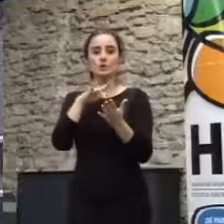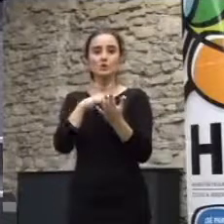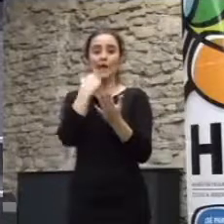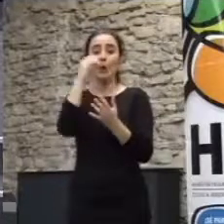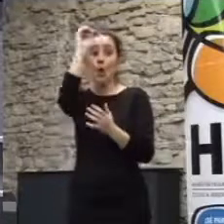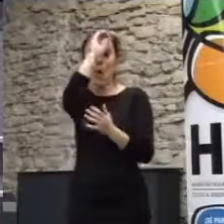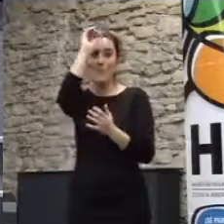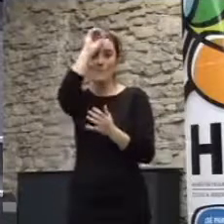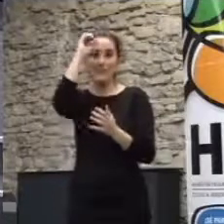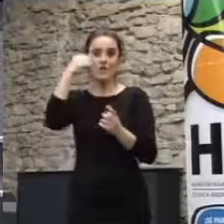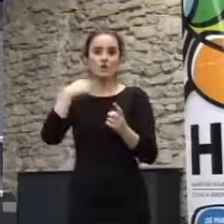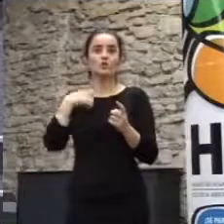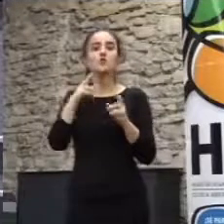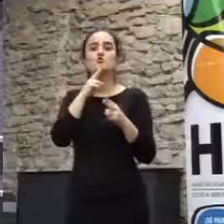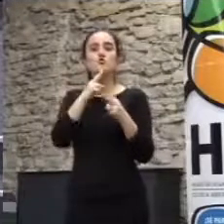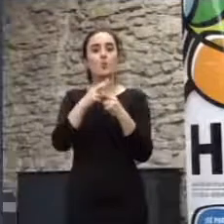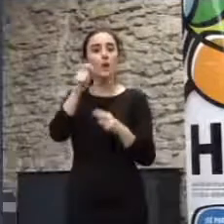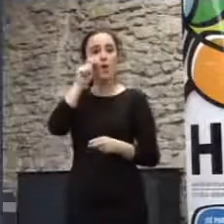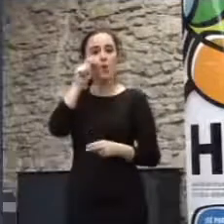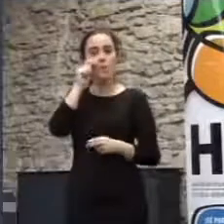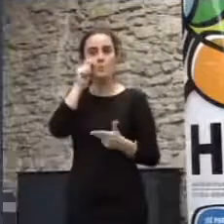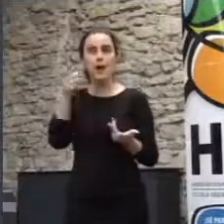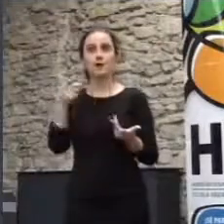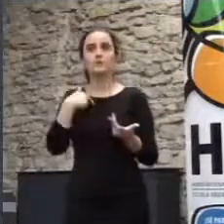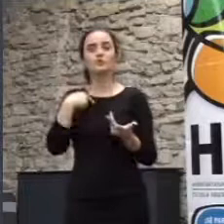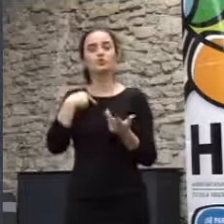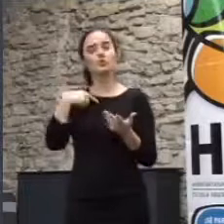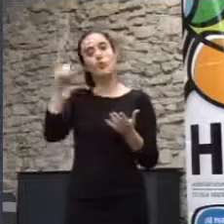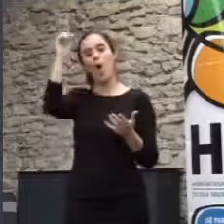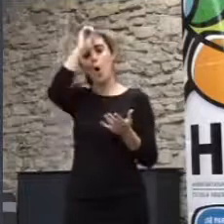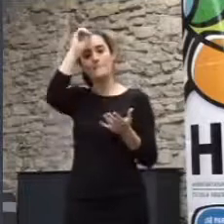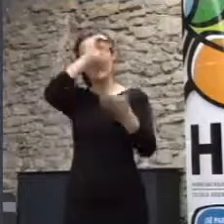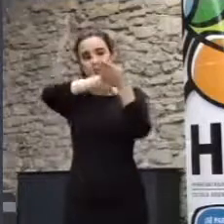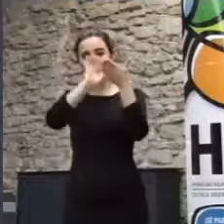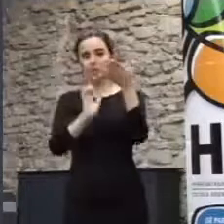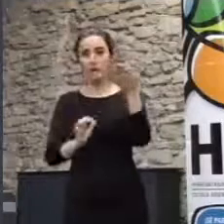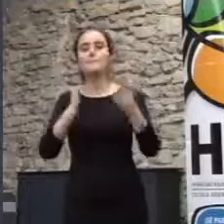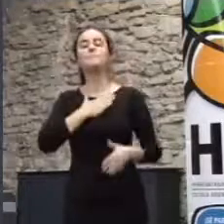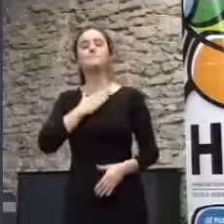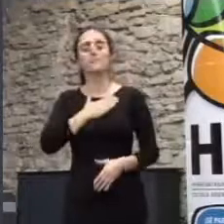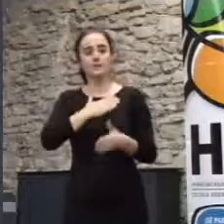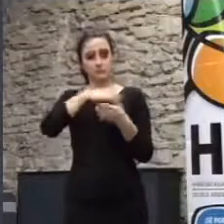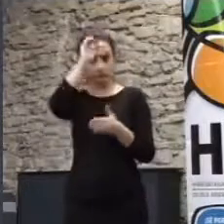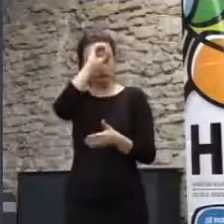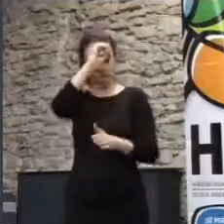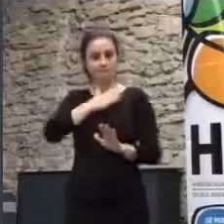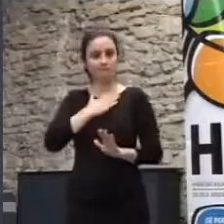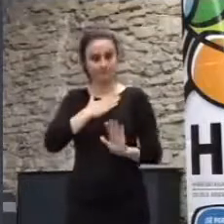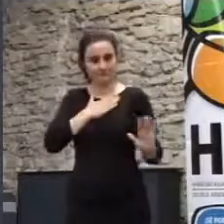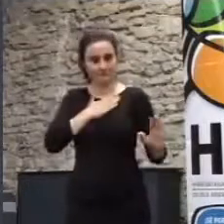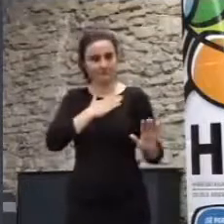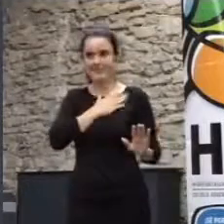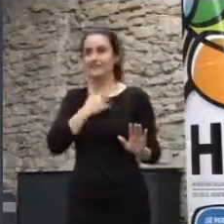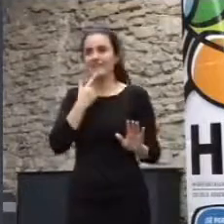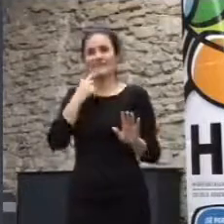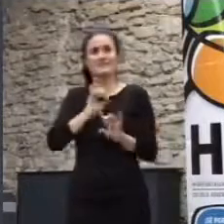opinión que le llamo La Lupa. Entonces, es una columna de opinión. Es tu opinión. Es mi opinión. Queda perfectamente